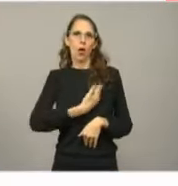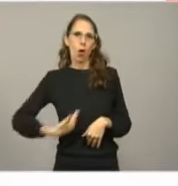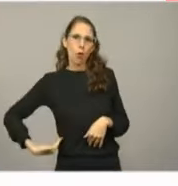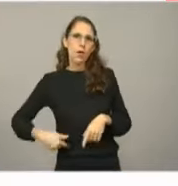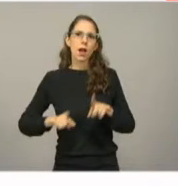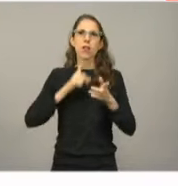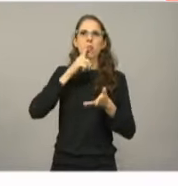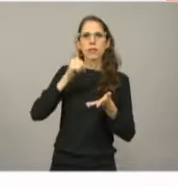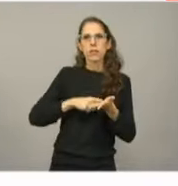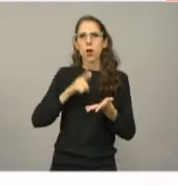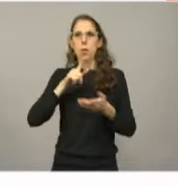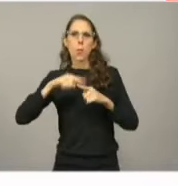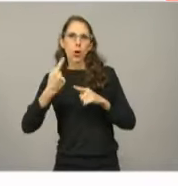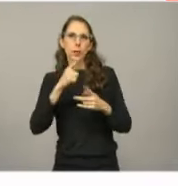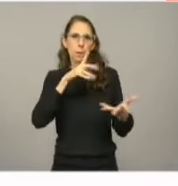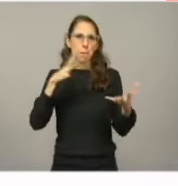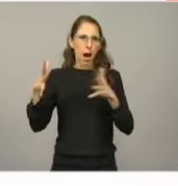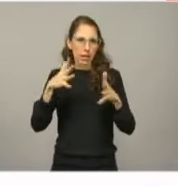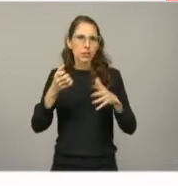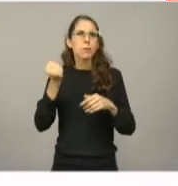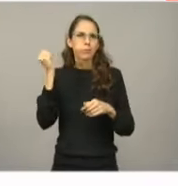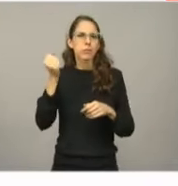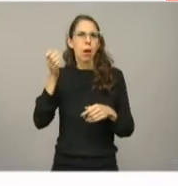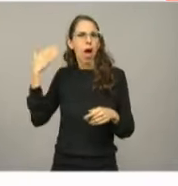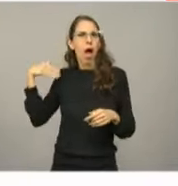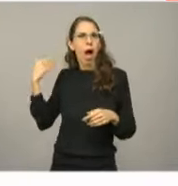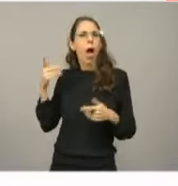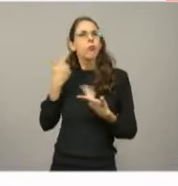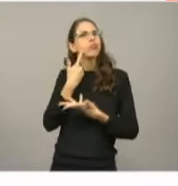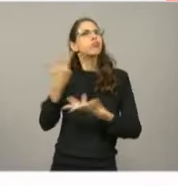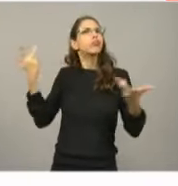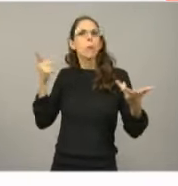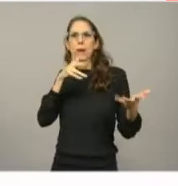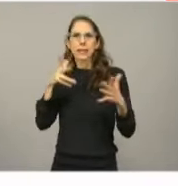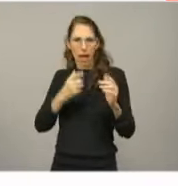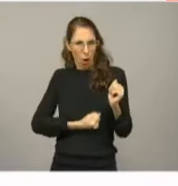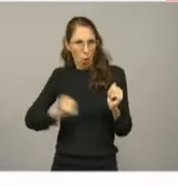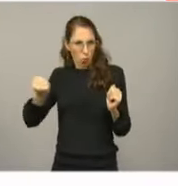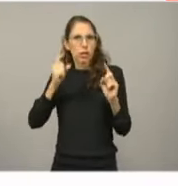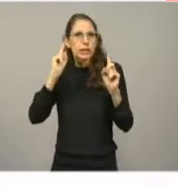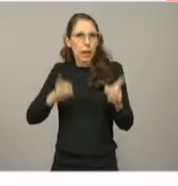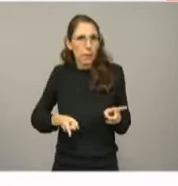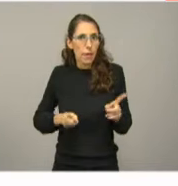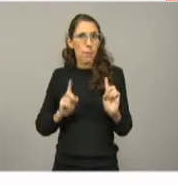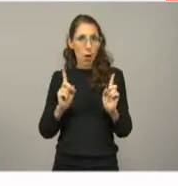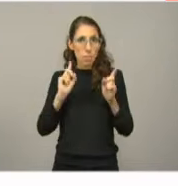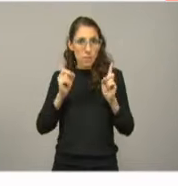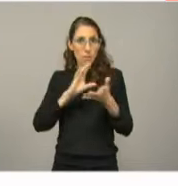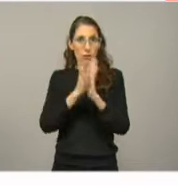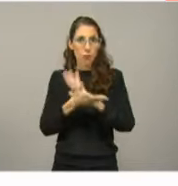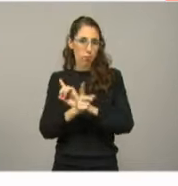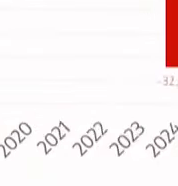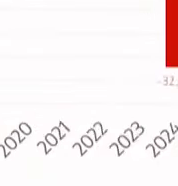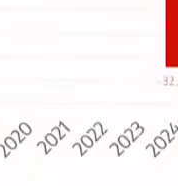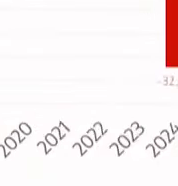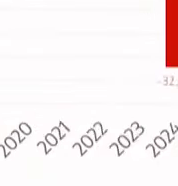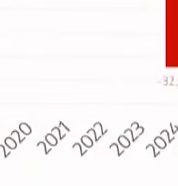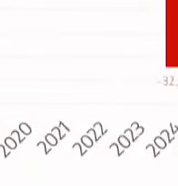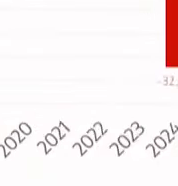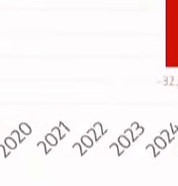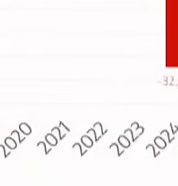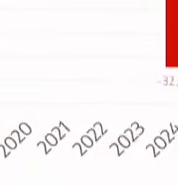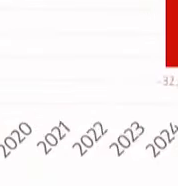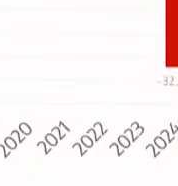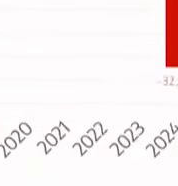similares y que llevaron adelante también políticas de ajuste pero no ha habido antecedentes de una caída tan